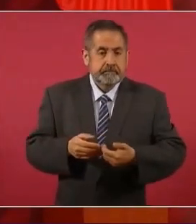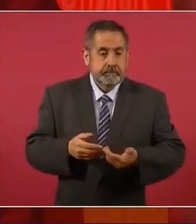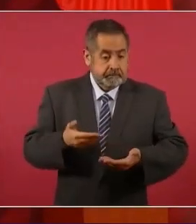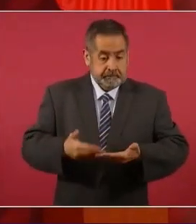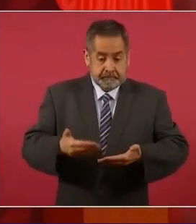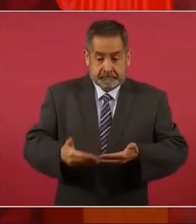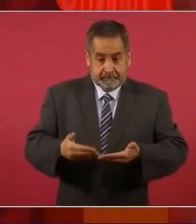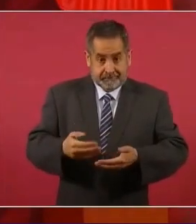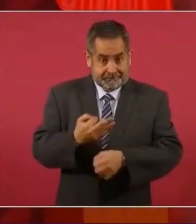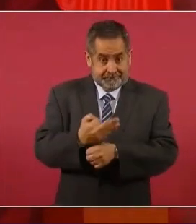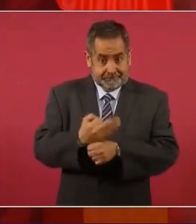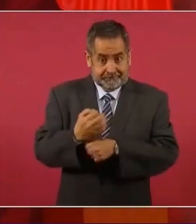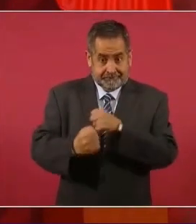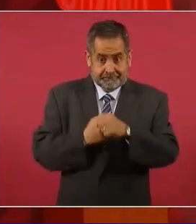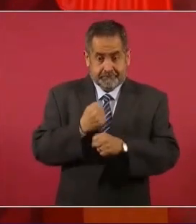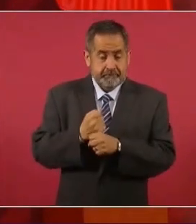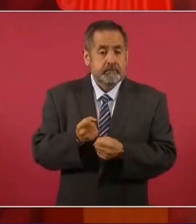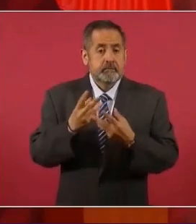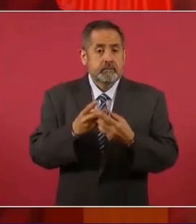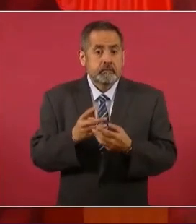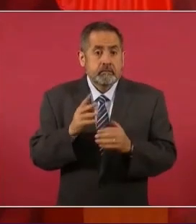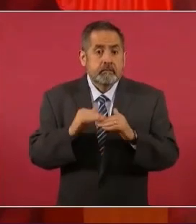Y en este periodo,